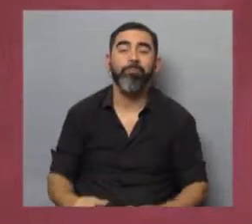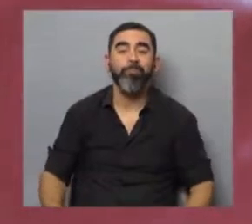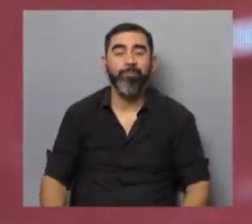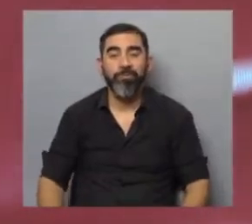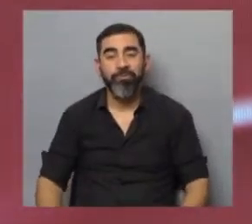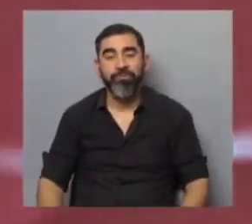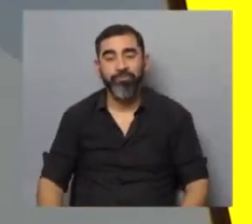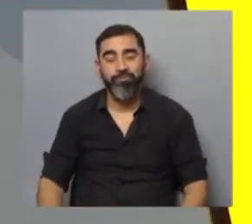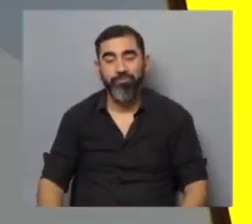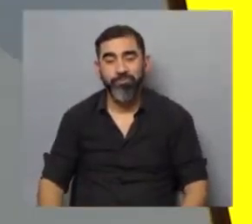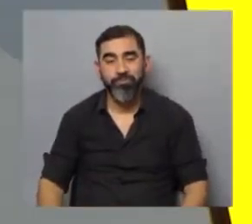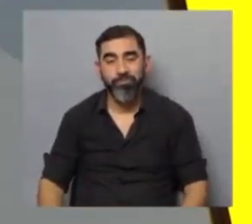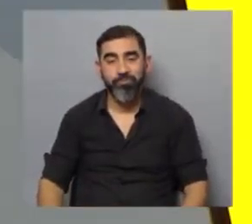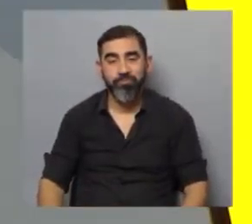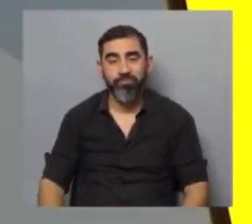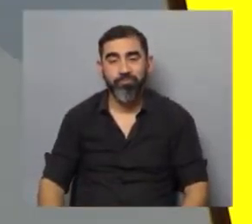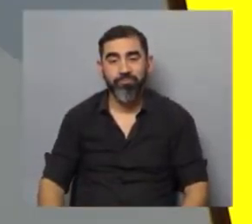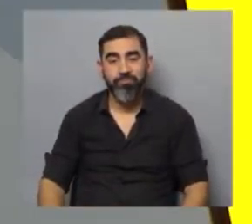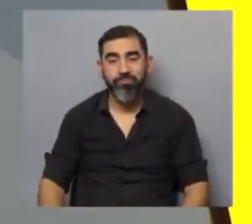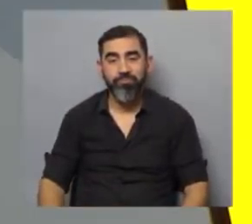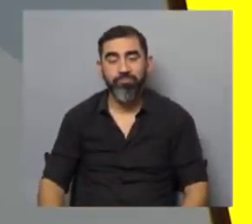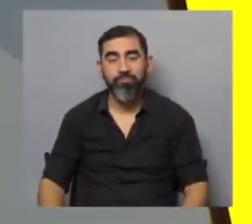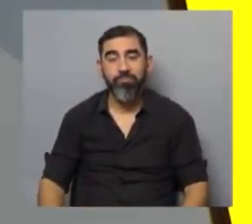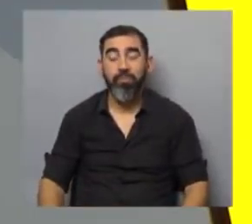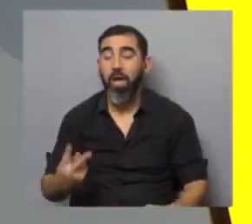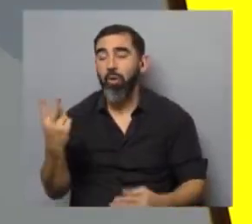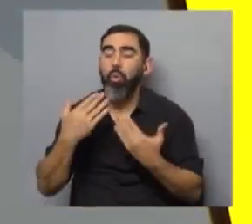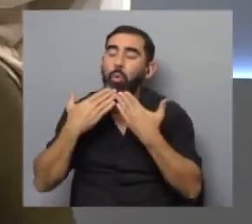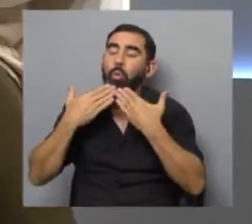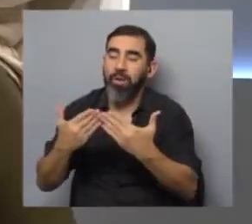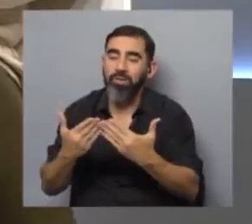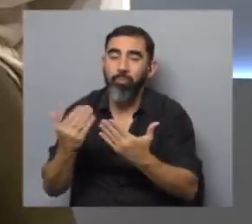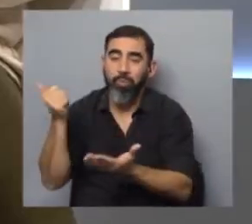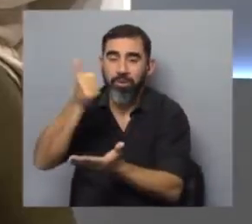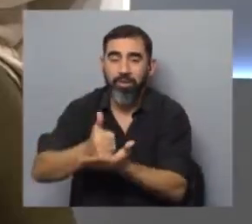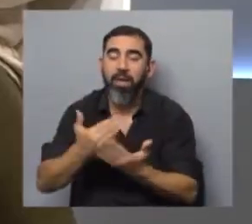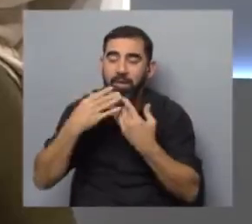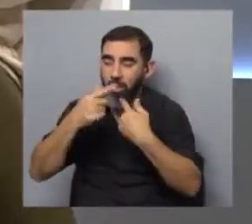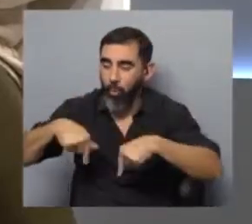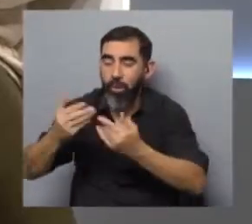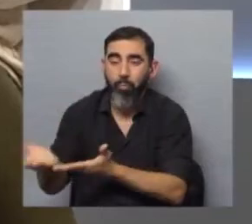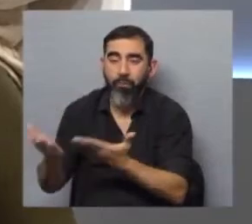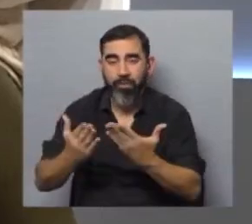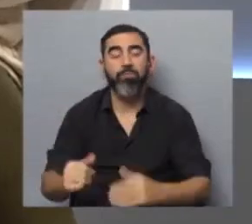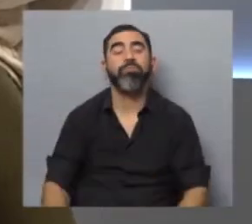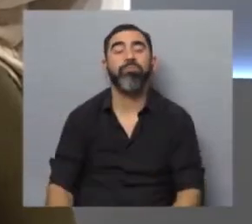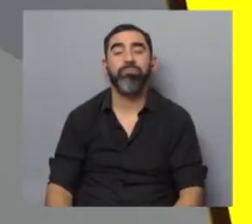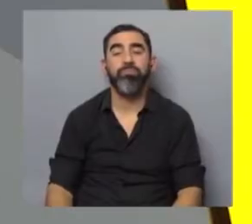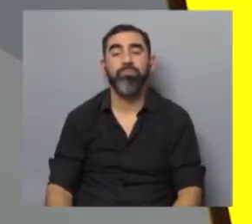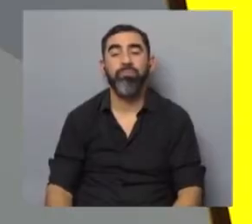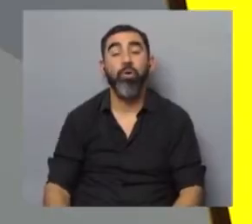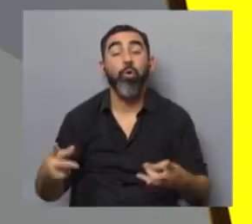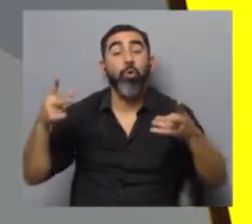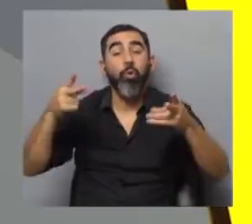dio puntapié a todo esto, que hoy profundizamos un poco más. Adriana, Juan Pablo, gracias por acompañarnos, la seguimos en cualquier momento.